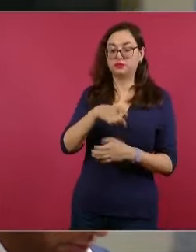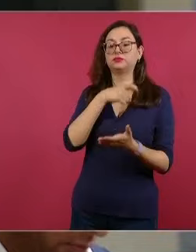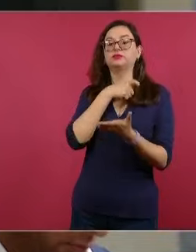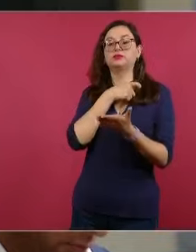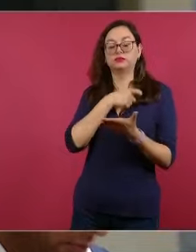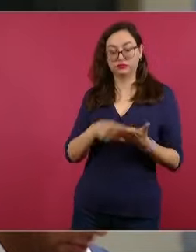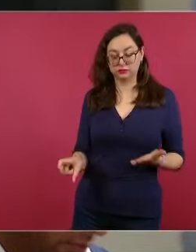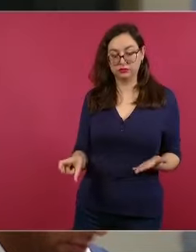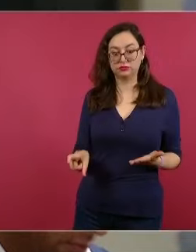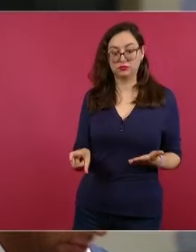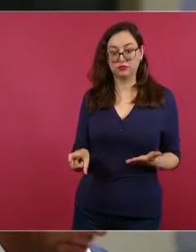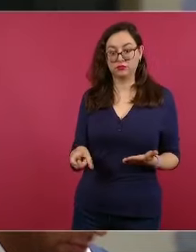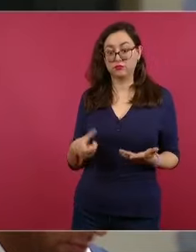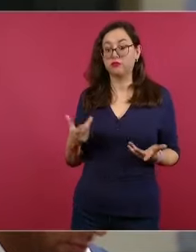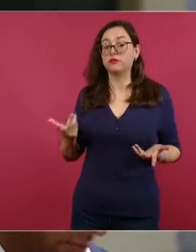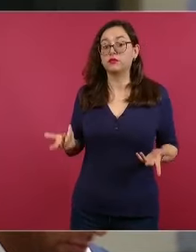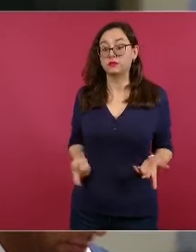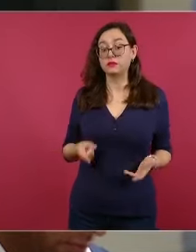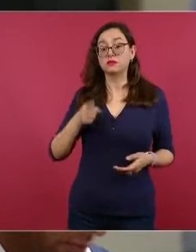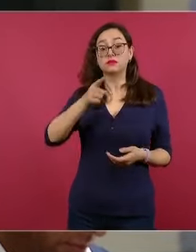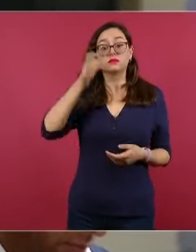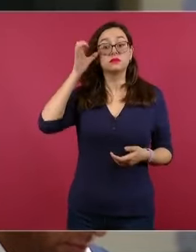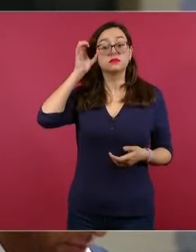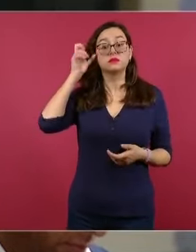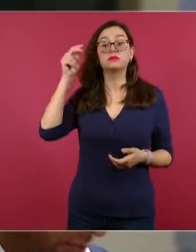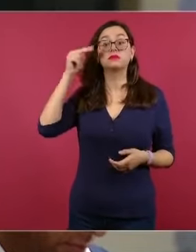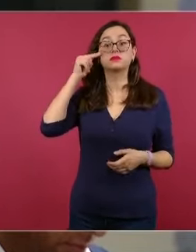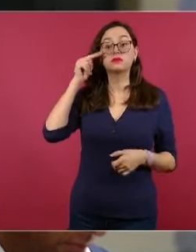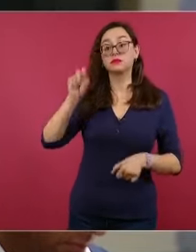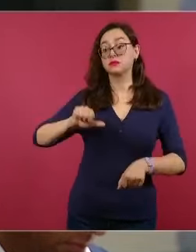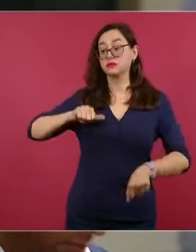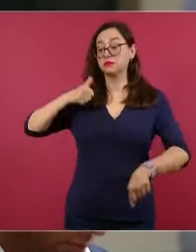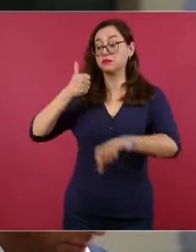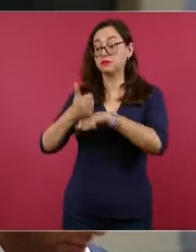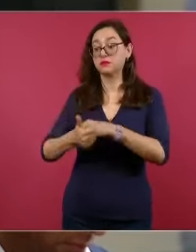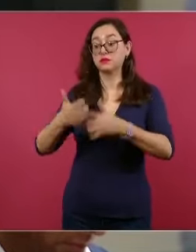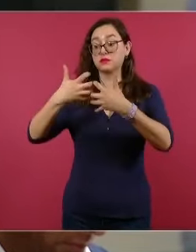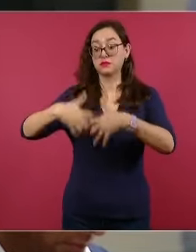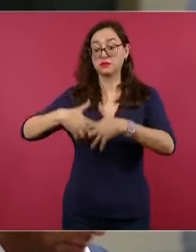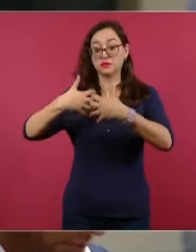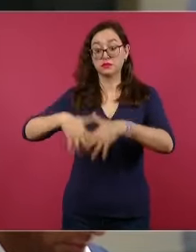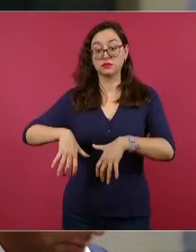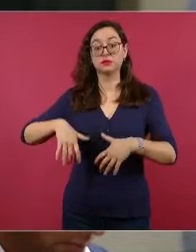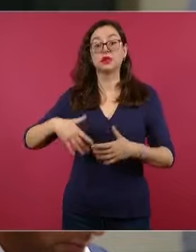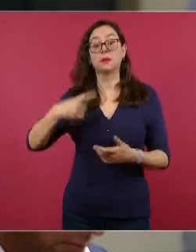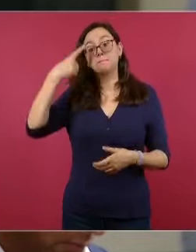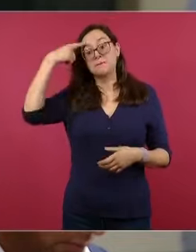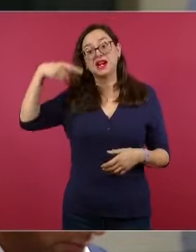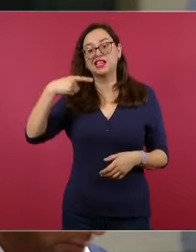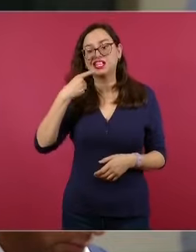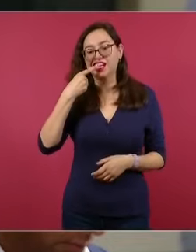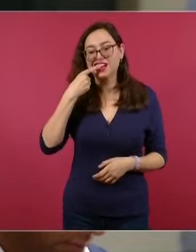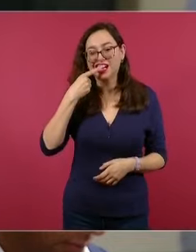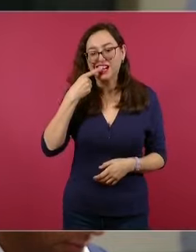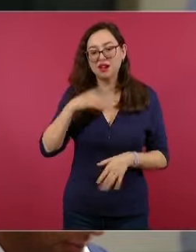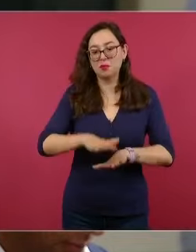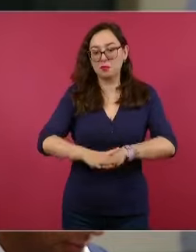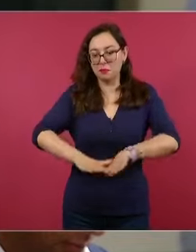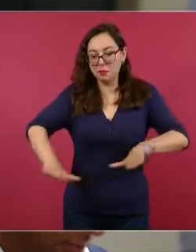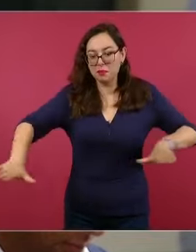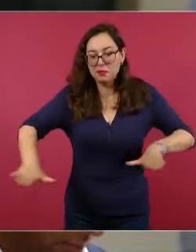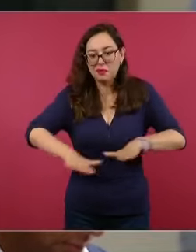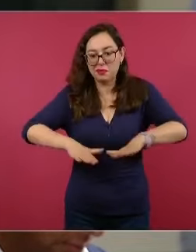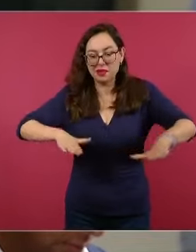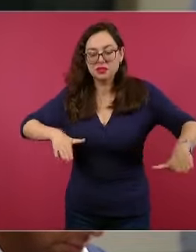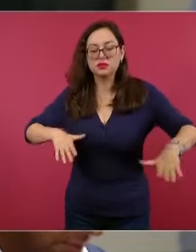eh es una empresa china que se dedica a producir pisos y cerámica en el municipio de Emiliano Zapata